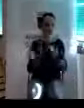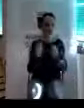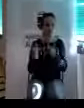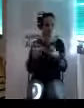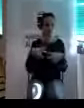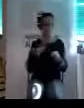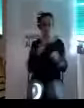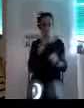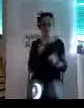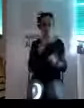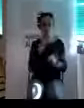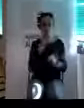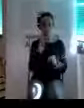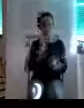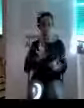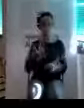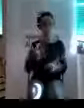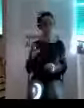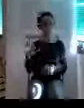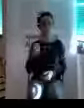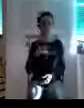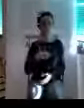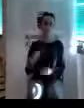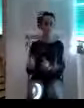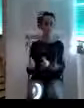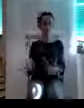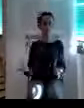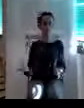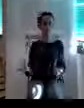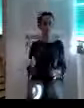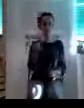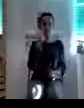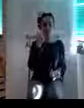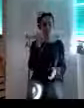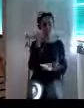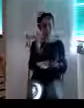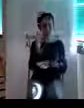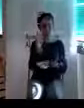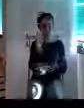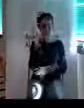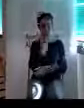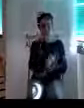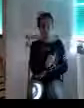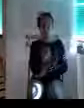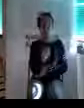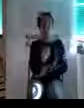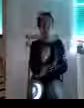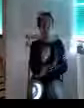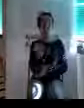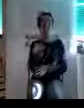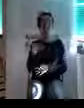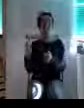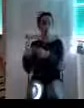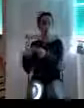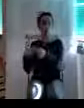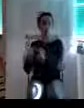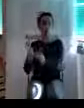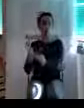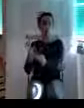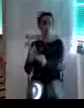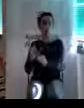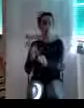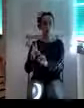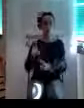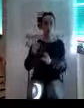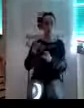usted hace un poquito es regular fíjese el discurso del señor rector hace ahora - ha entrado que es su socio de gobierno ha entrado sobre lo que hicieron